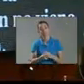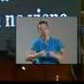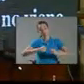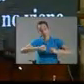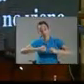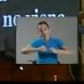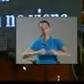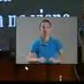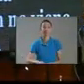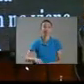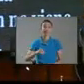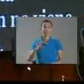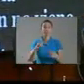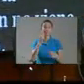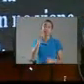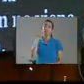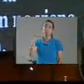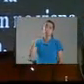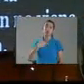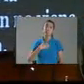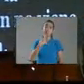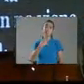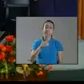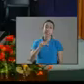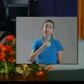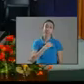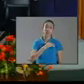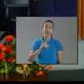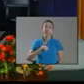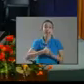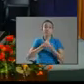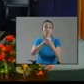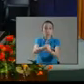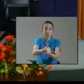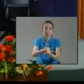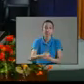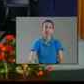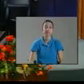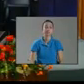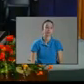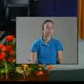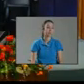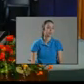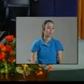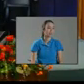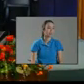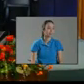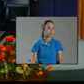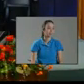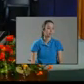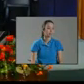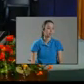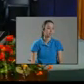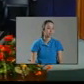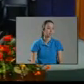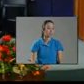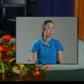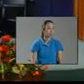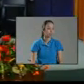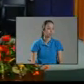Yase shalom, shalom ale, nuber al Kol